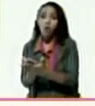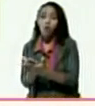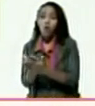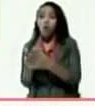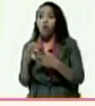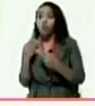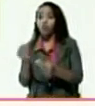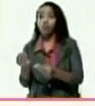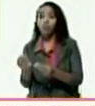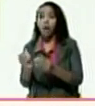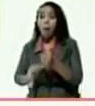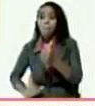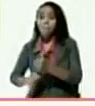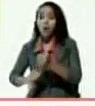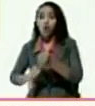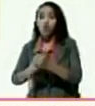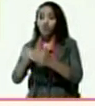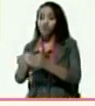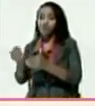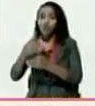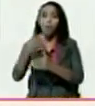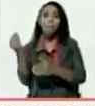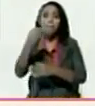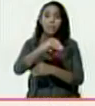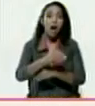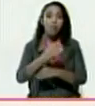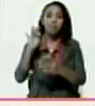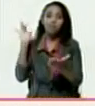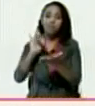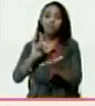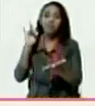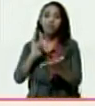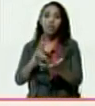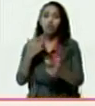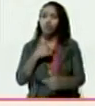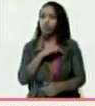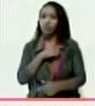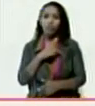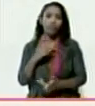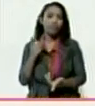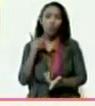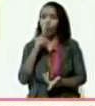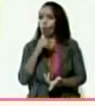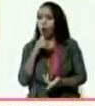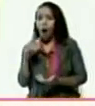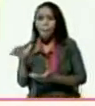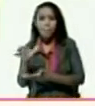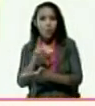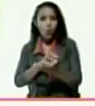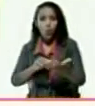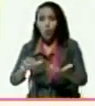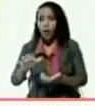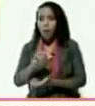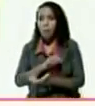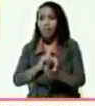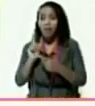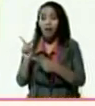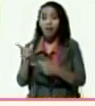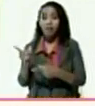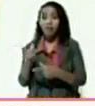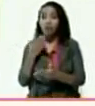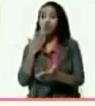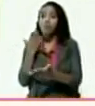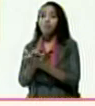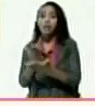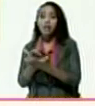garantías adicionales para participar. Nosotros no tenemos problema de esas garantías que ellos